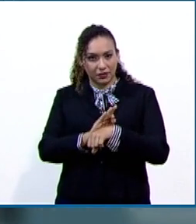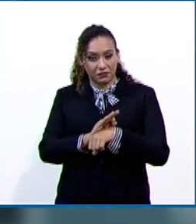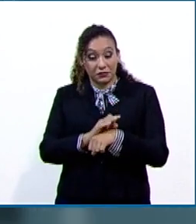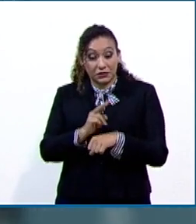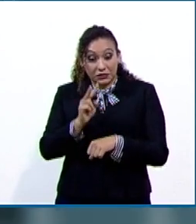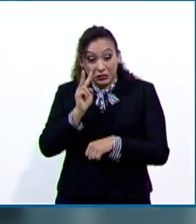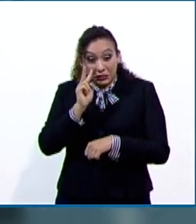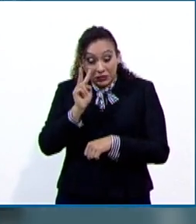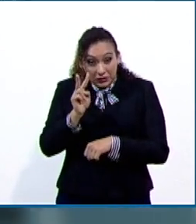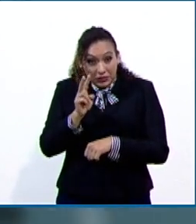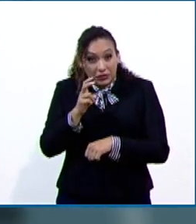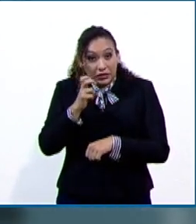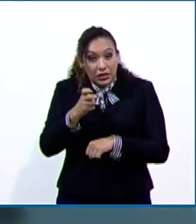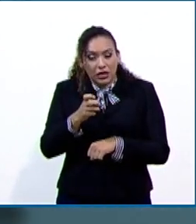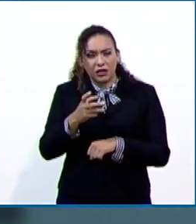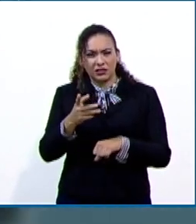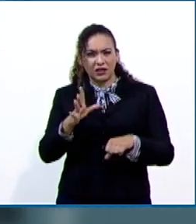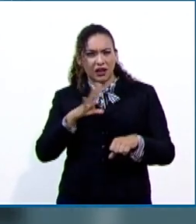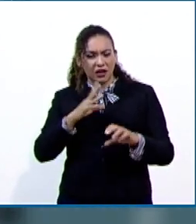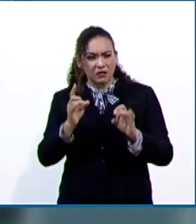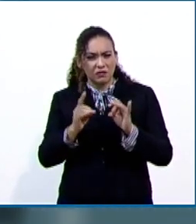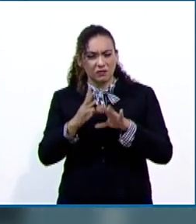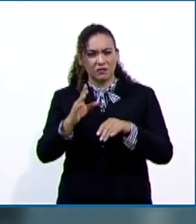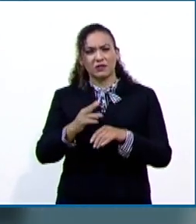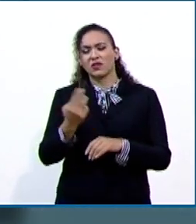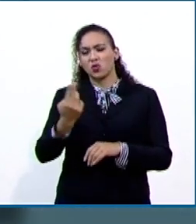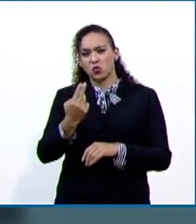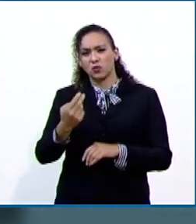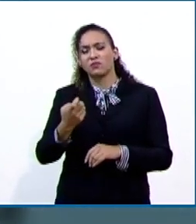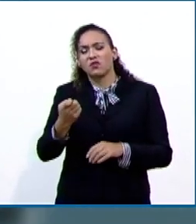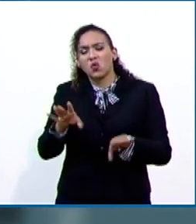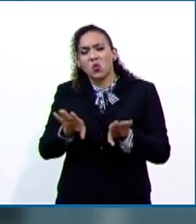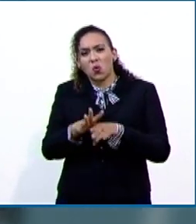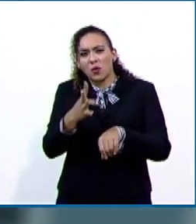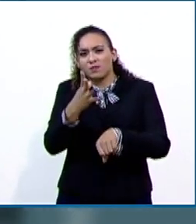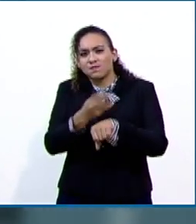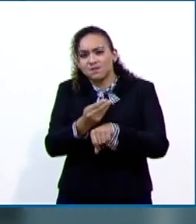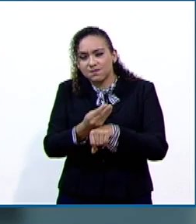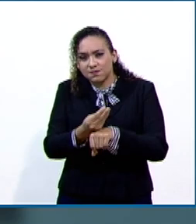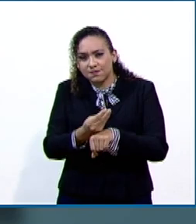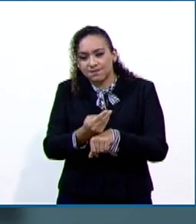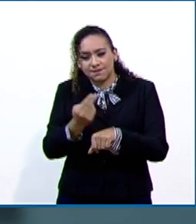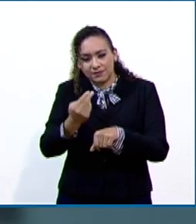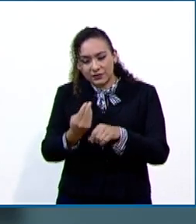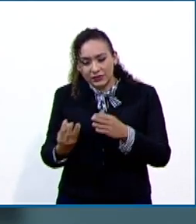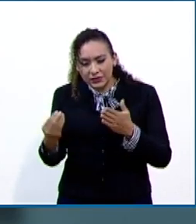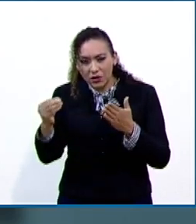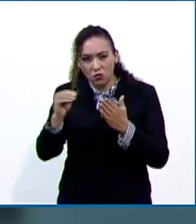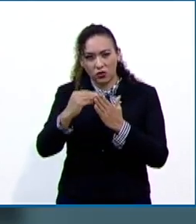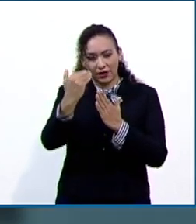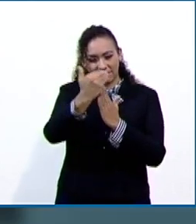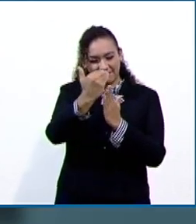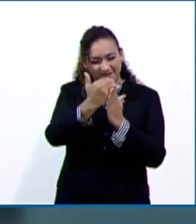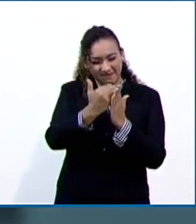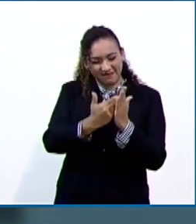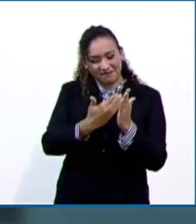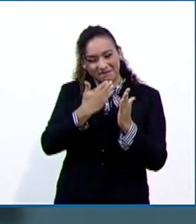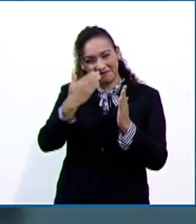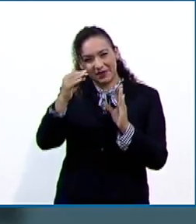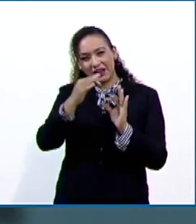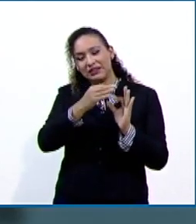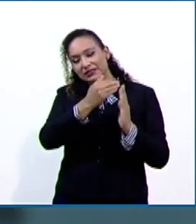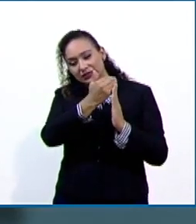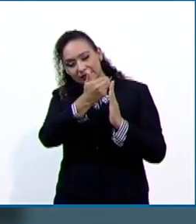una dilación innecesaria, y para resolverlo es procedente precisar, definir o concretar la forma y términos